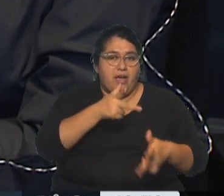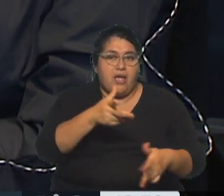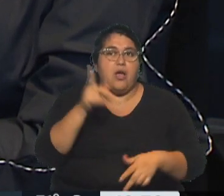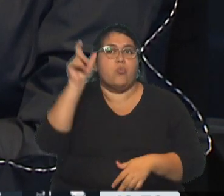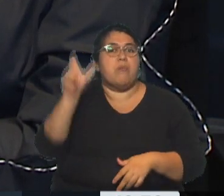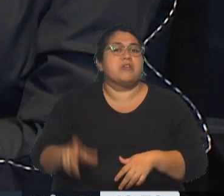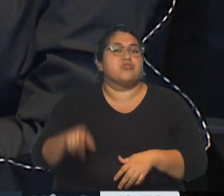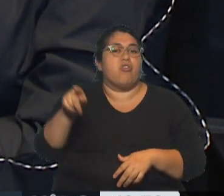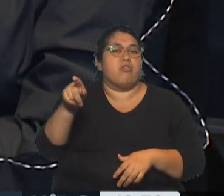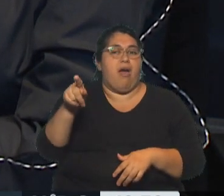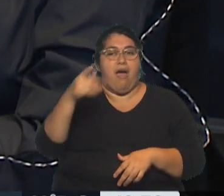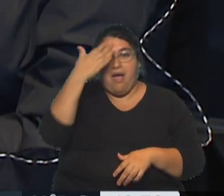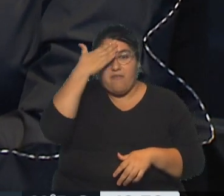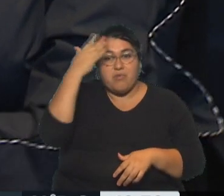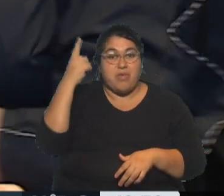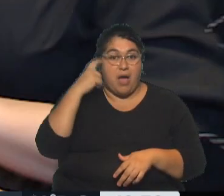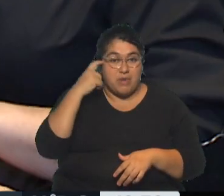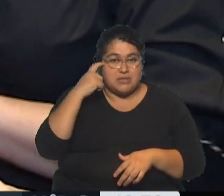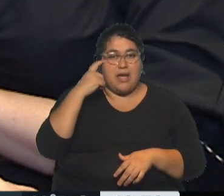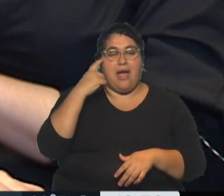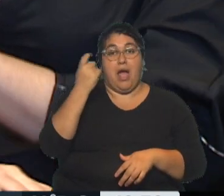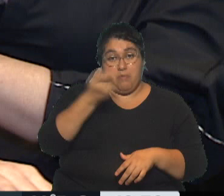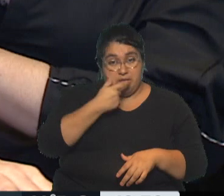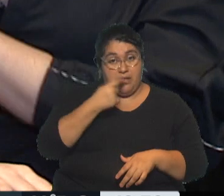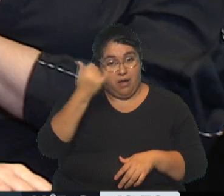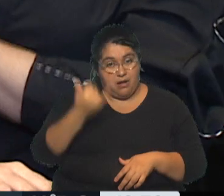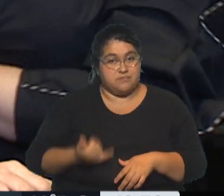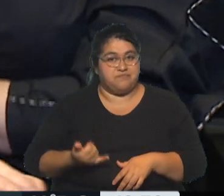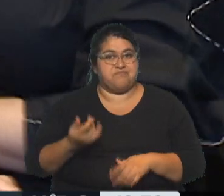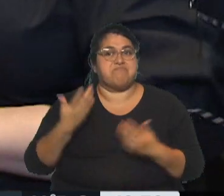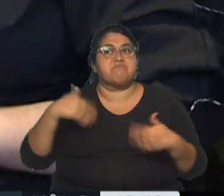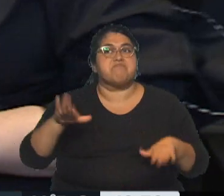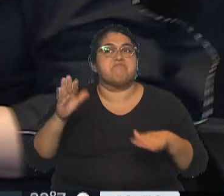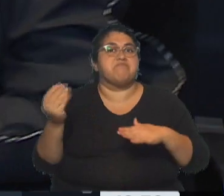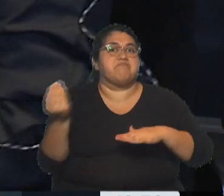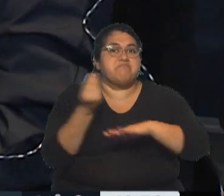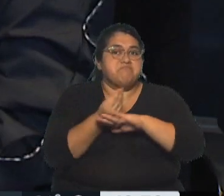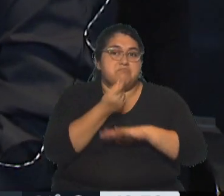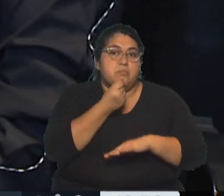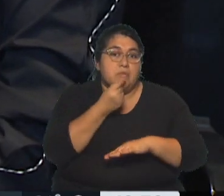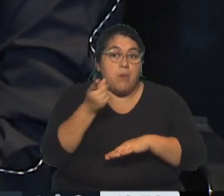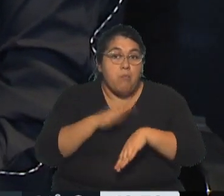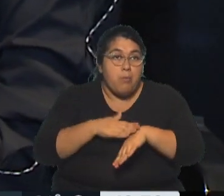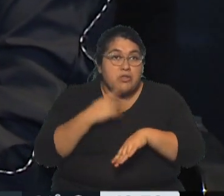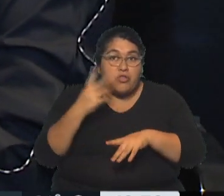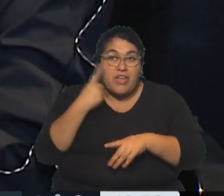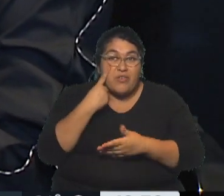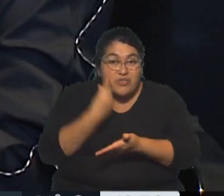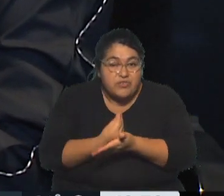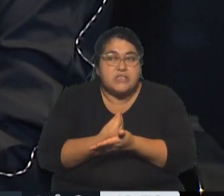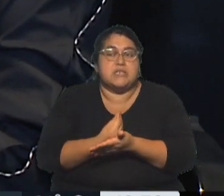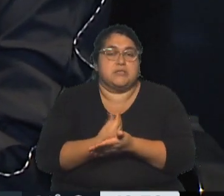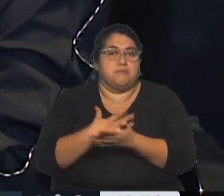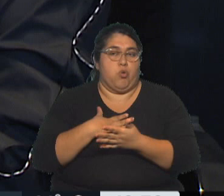que con una enfermedad mental y medicada podría llegar a ser un peligro a la hora de convivir. Y eso desata